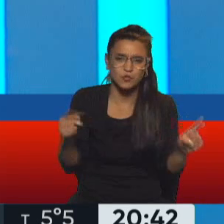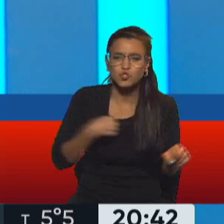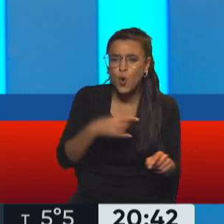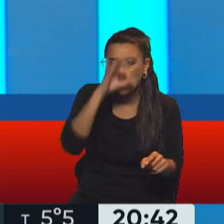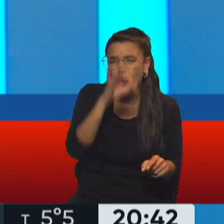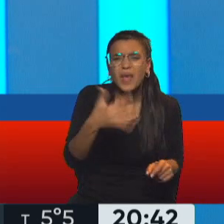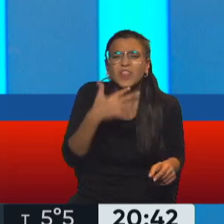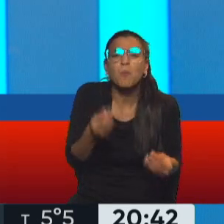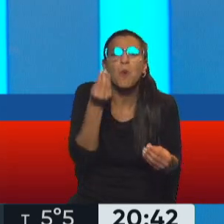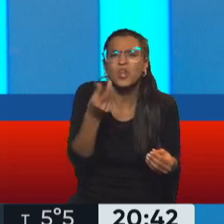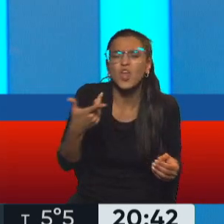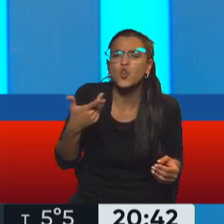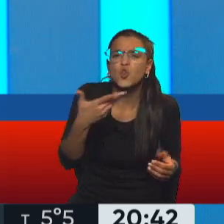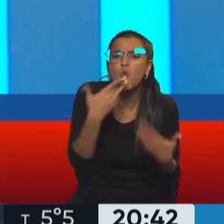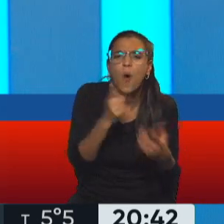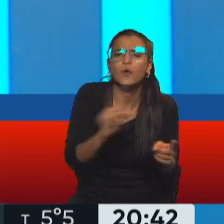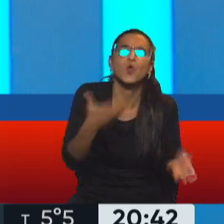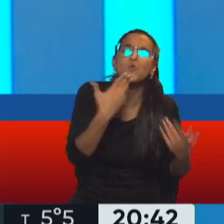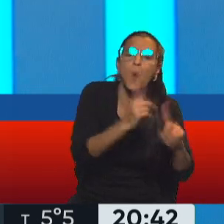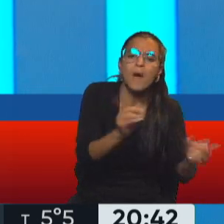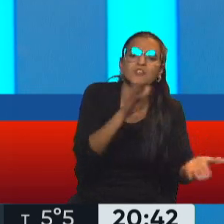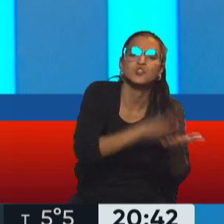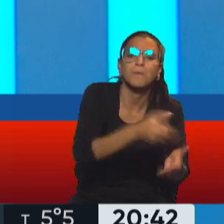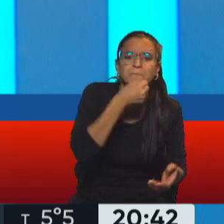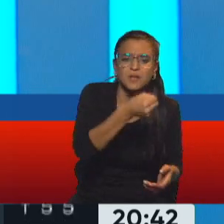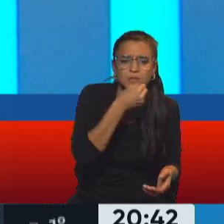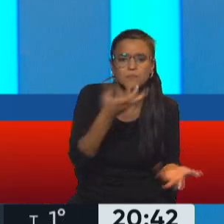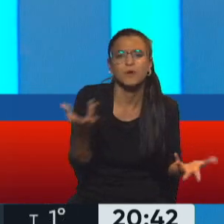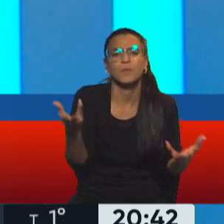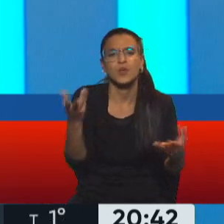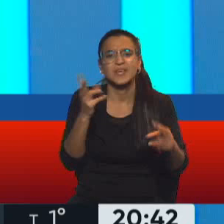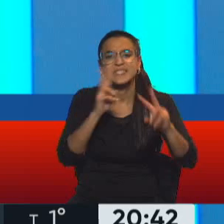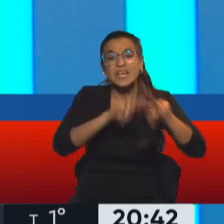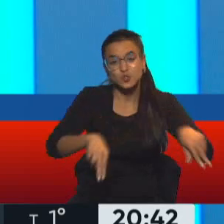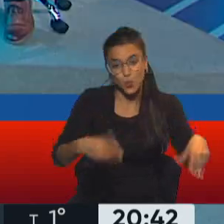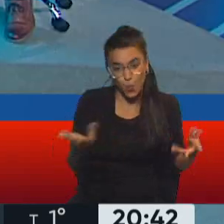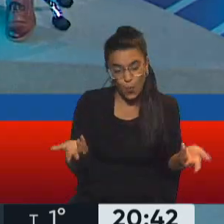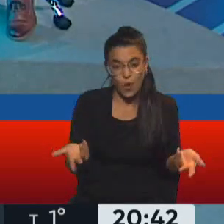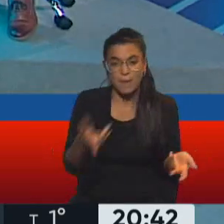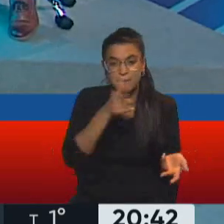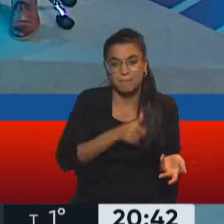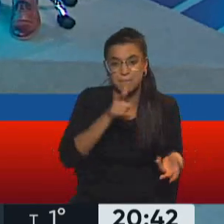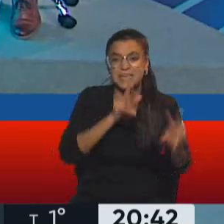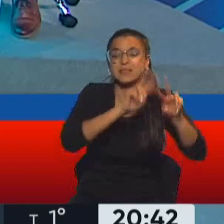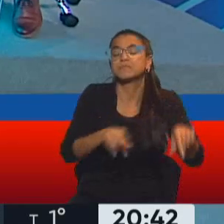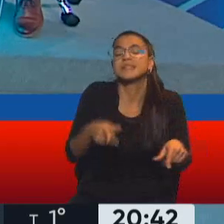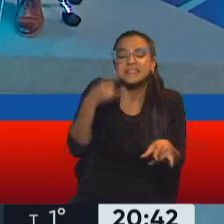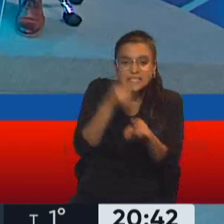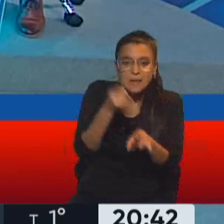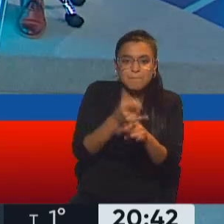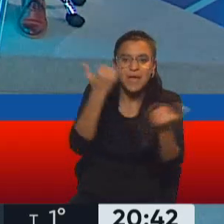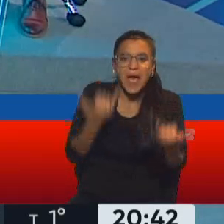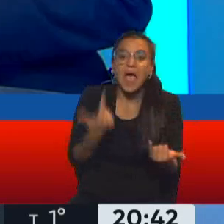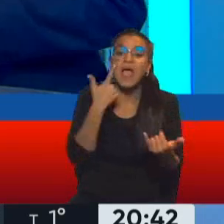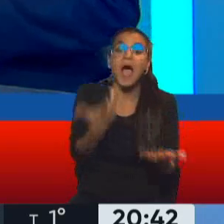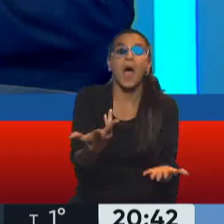por qué se trata de no hablar. Te dicen, no hables de periodismo. Porque roza la A ver, censura. Me parece perdón, que siempre, no roza la censura, digo, no. siempre aparece No. sobre la